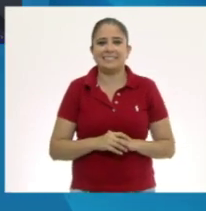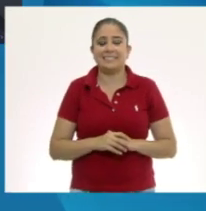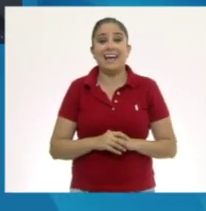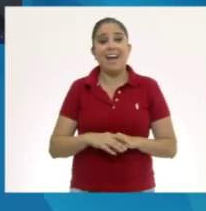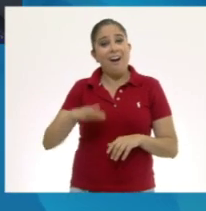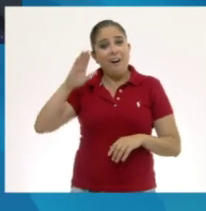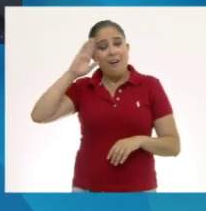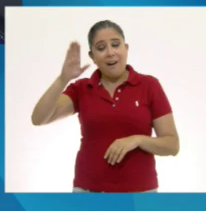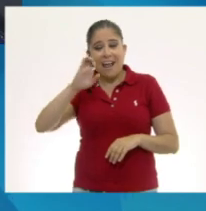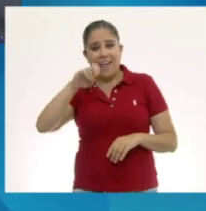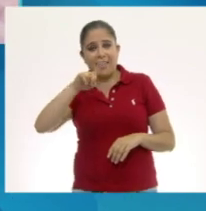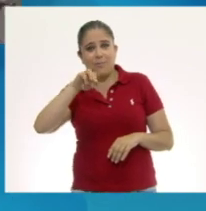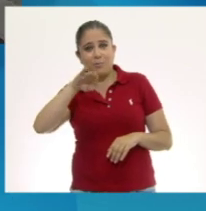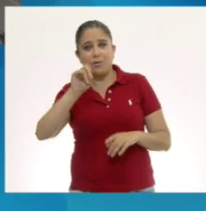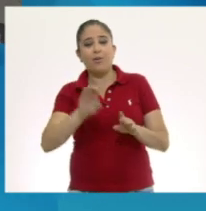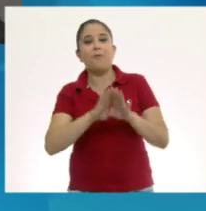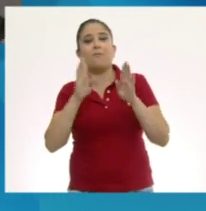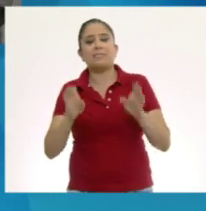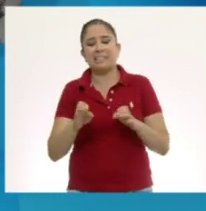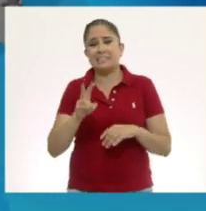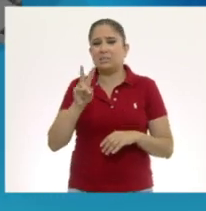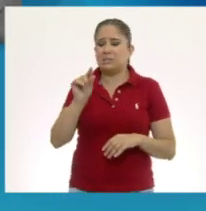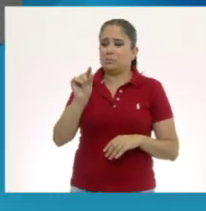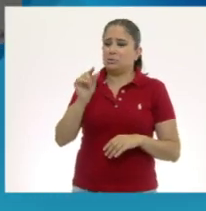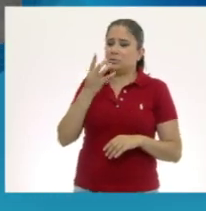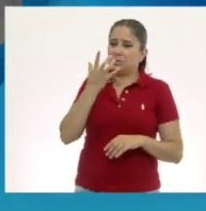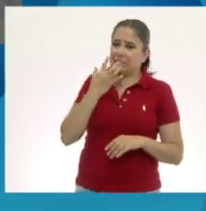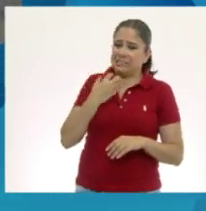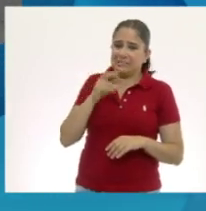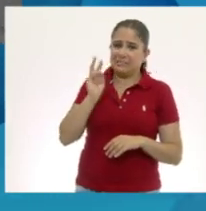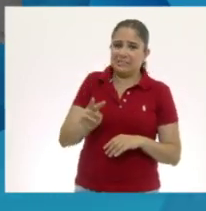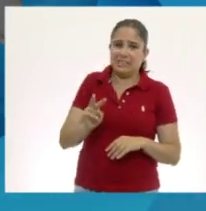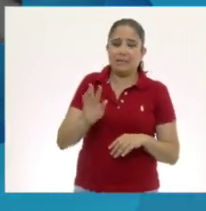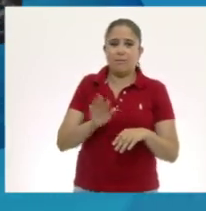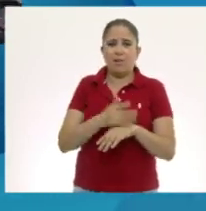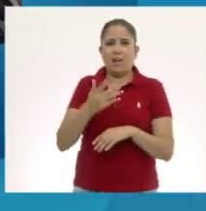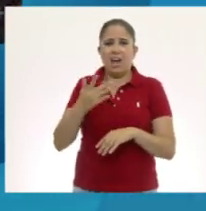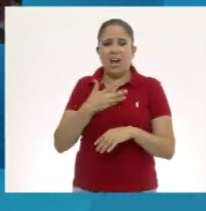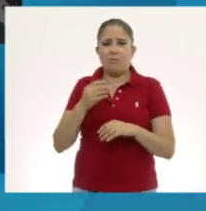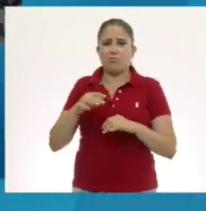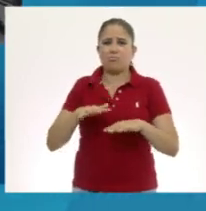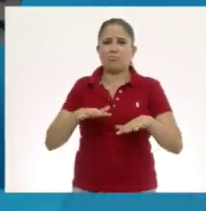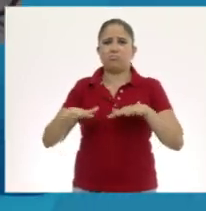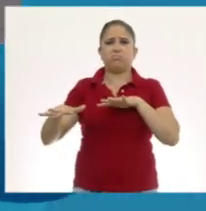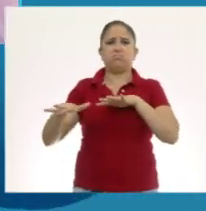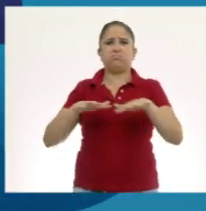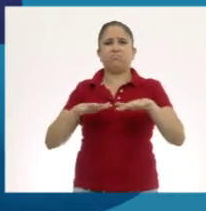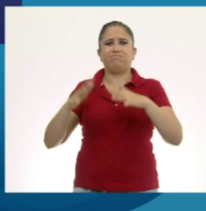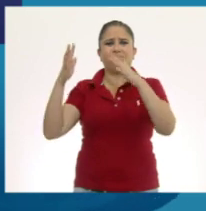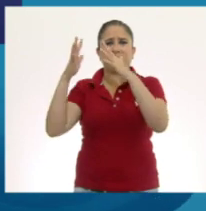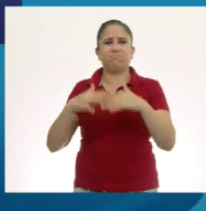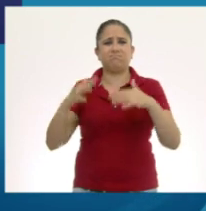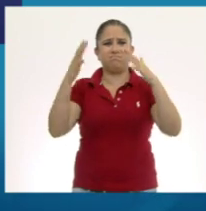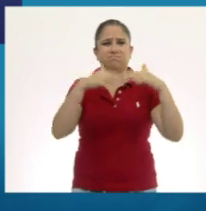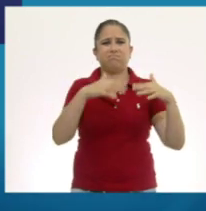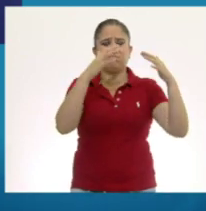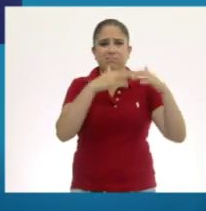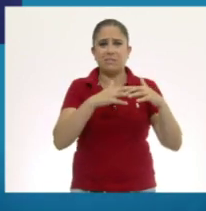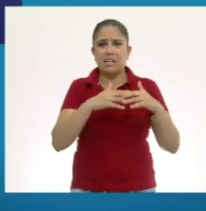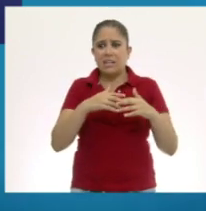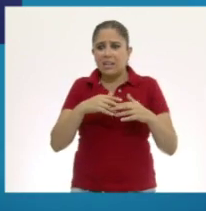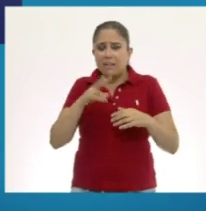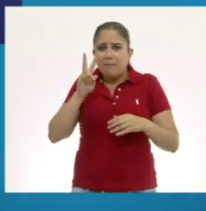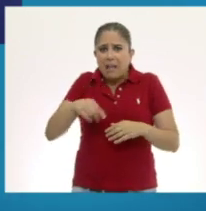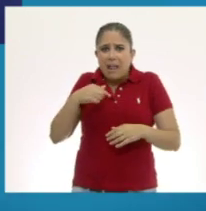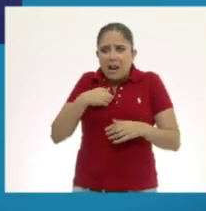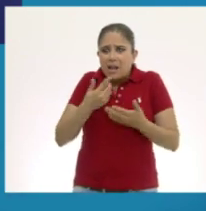Hola Edmundo, ¿cómo estás? Un poco triste, Tlali, por los daños que ocasionó el temblor. Nadie se esperaba